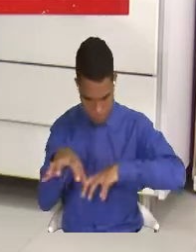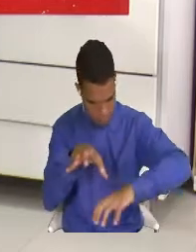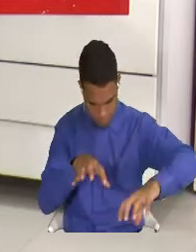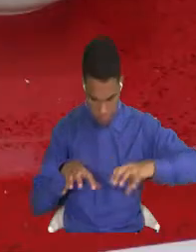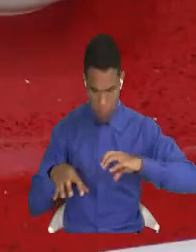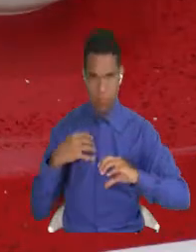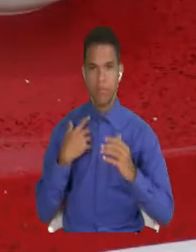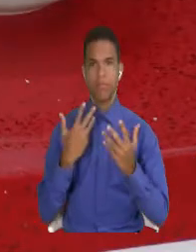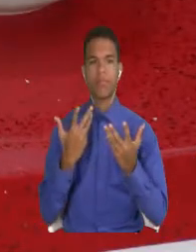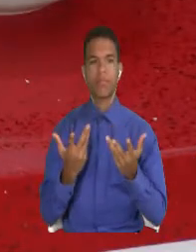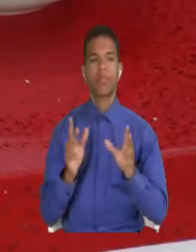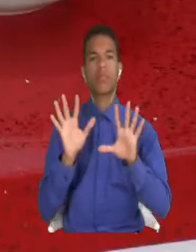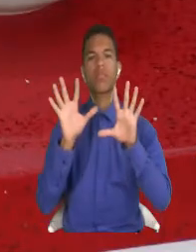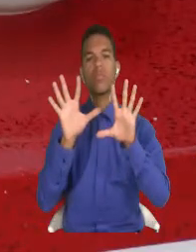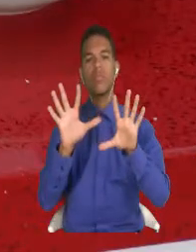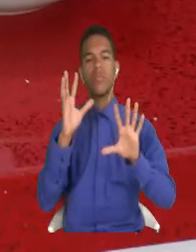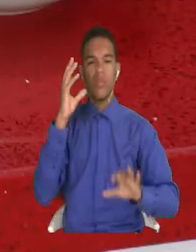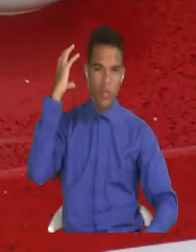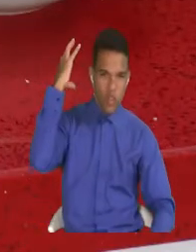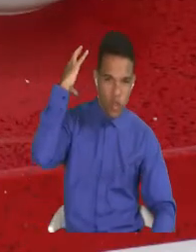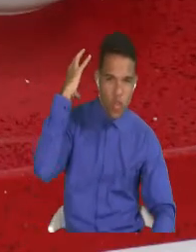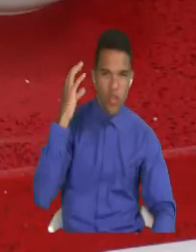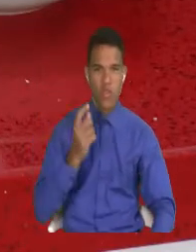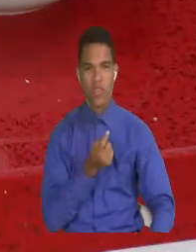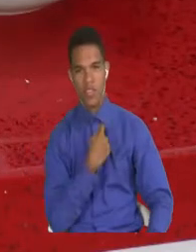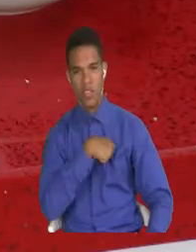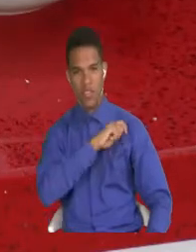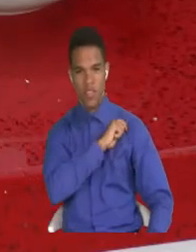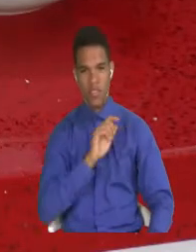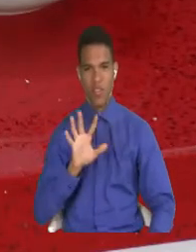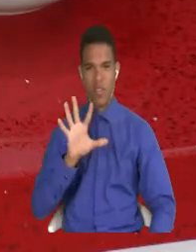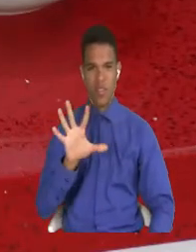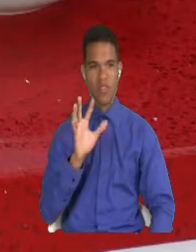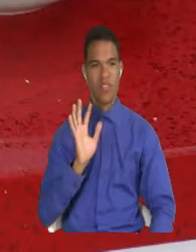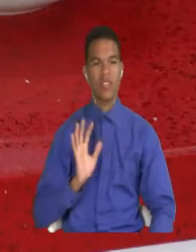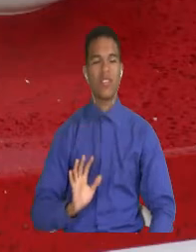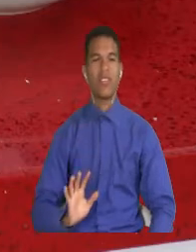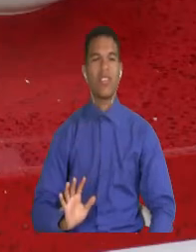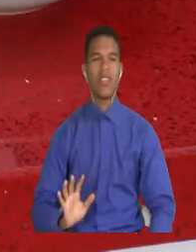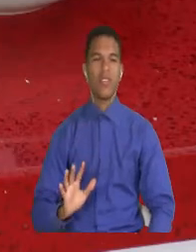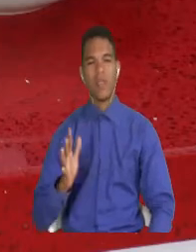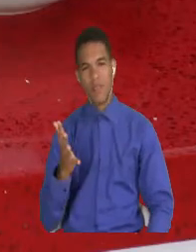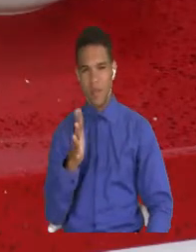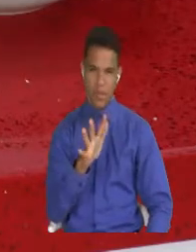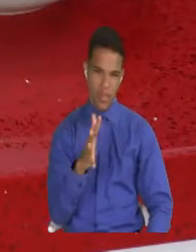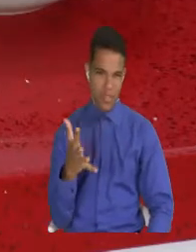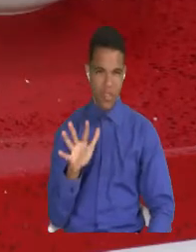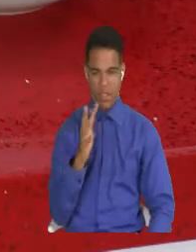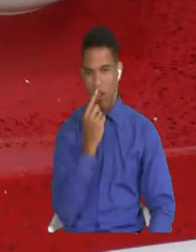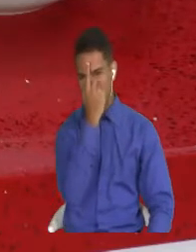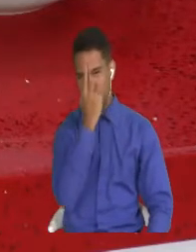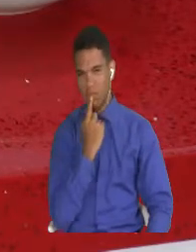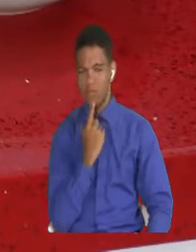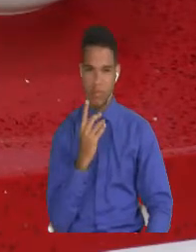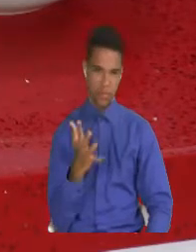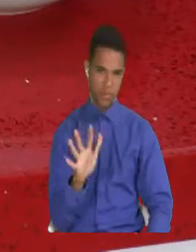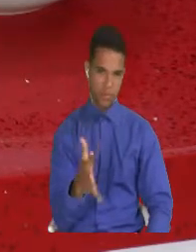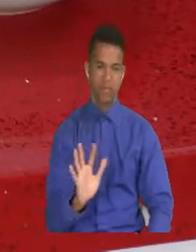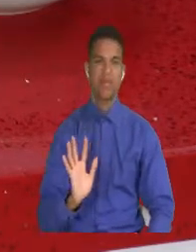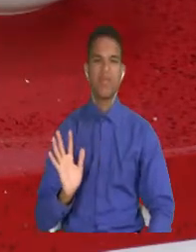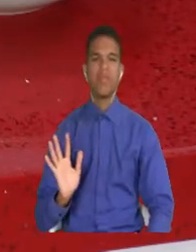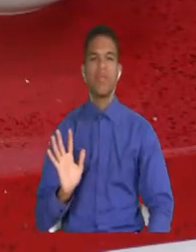montar estilo un lomo español, más o menos, así. Ajá. No voy a decir ese español, ¿no? Más o menos tiene un estilo parecido. Entonces, okay, ¿qué va a